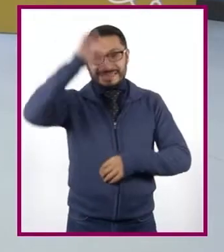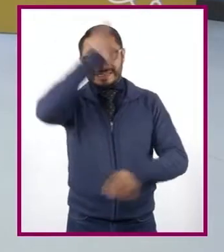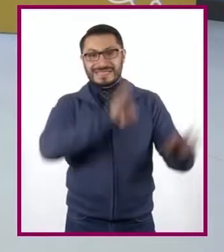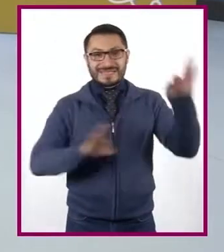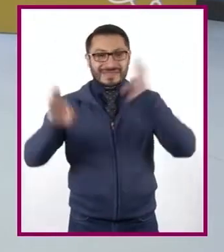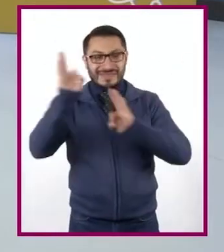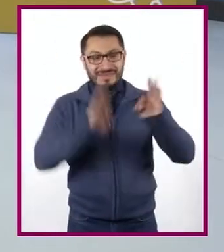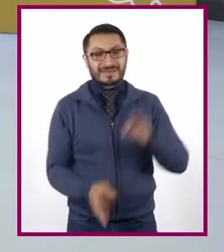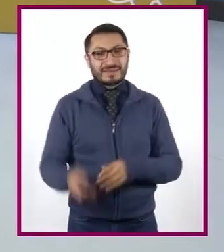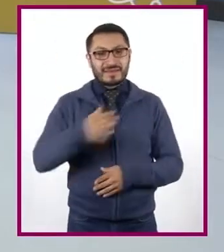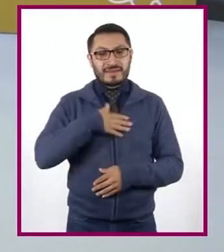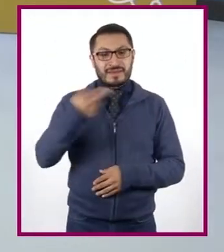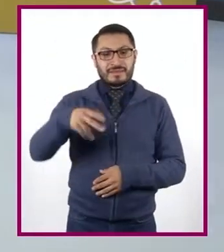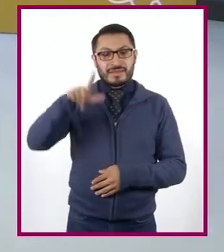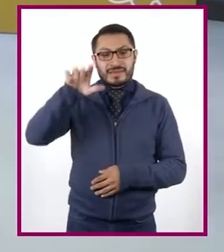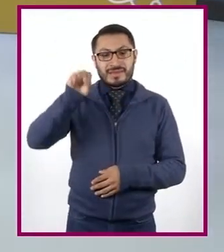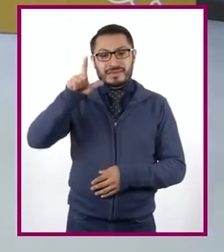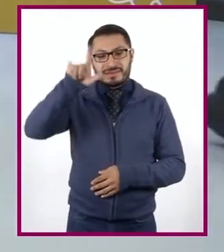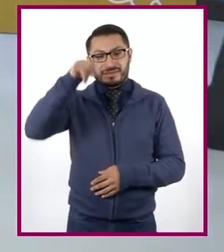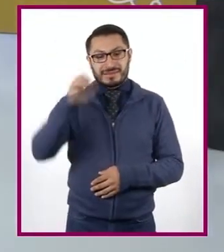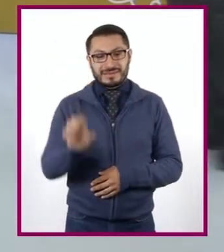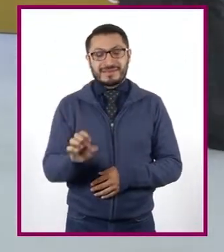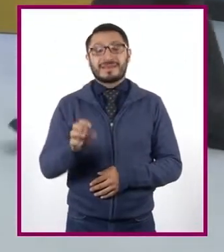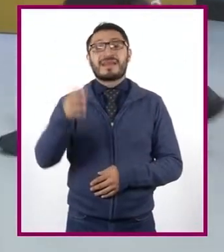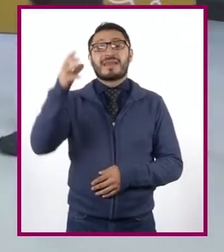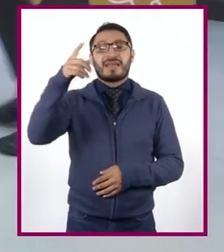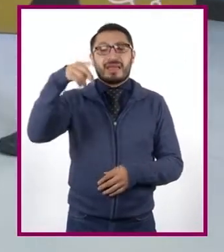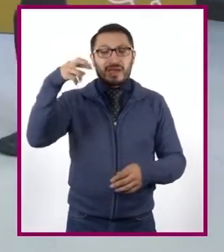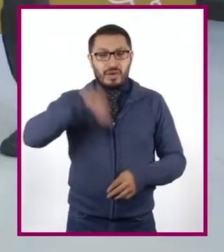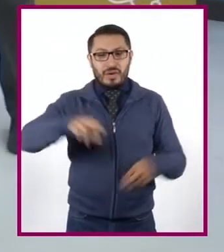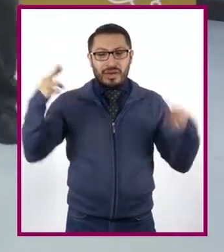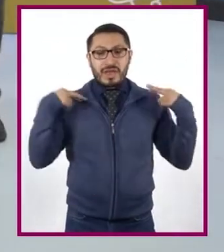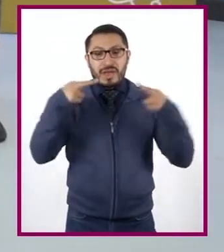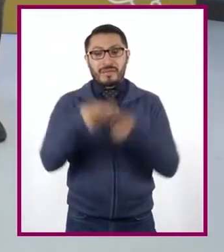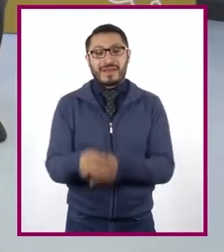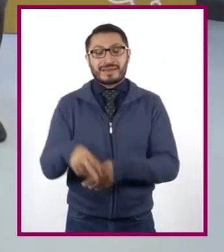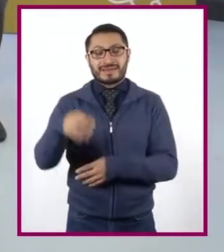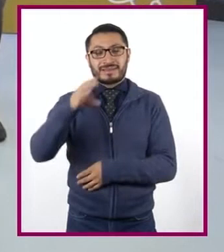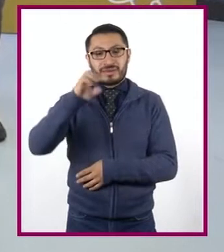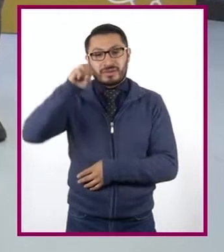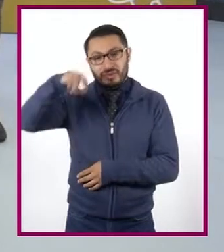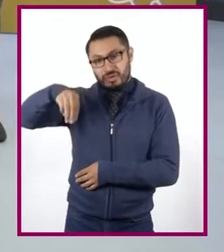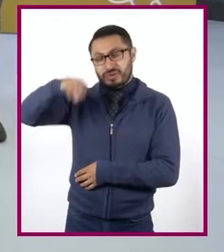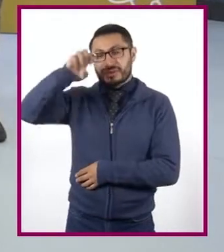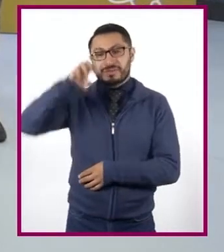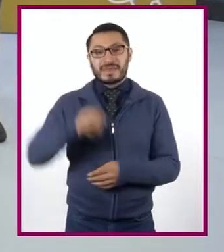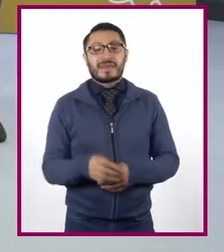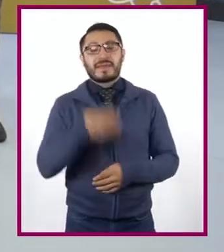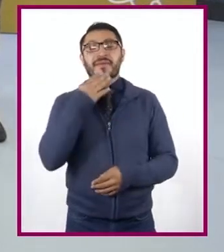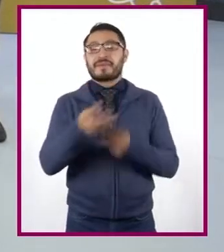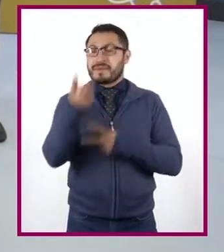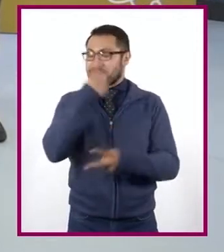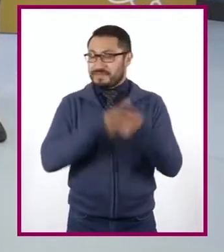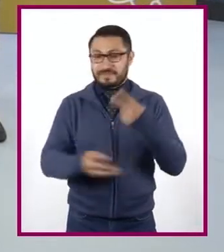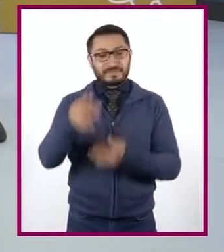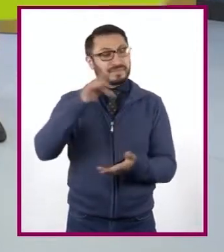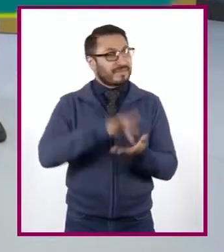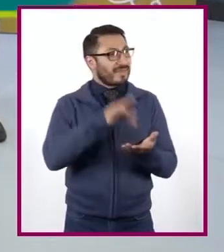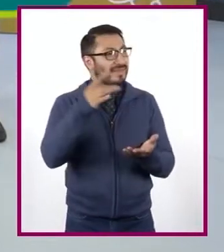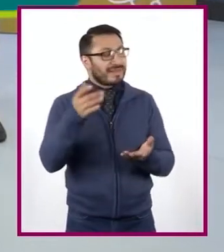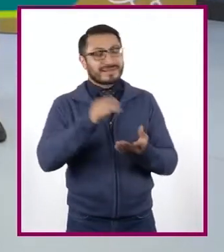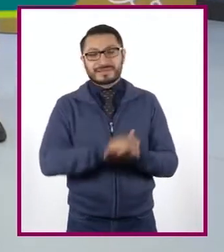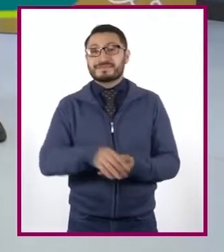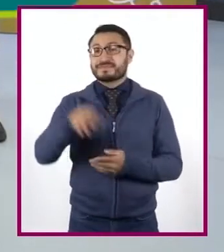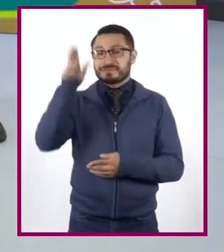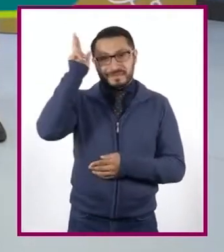Yo soy Leslie Mendívil y en esta ocasión nos acompaña el profesor Cosme, quien estará con nosotros el día de hoy. Bienvenido, profesor. Gracias, Leslie.